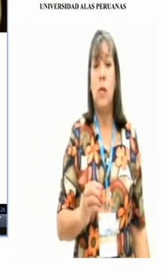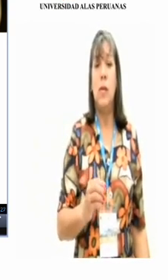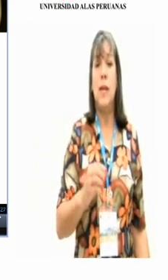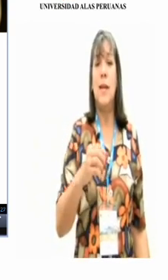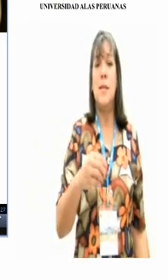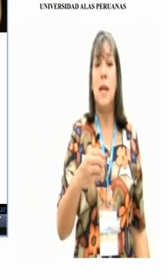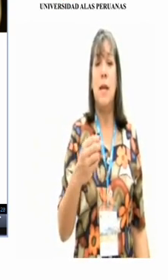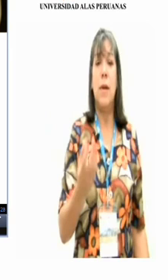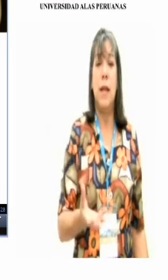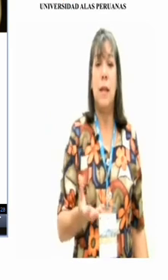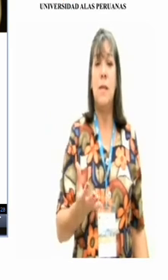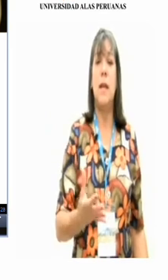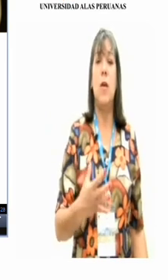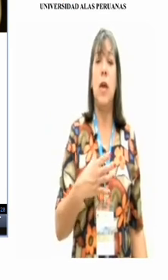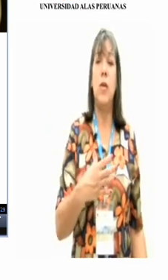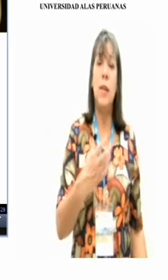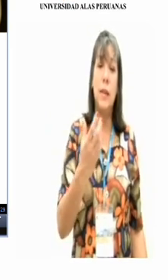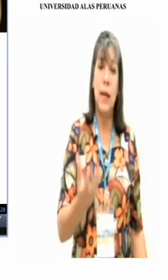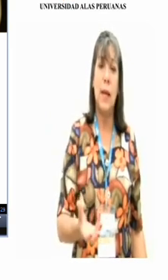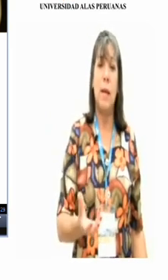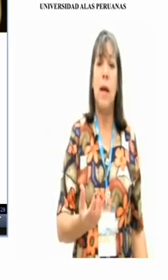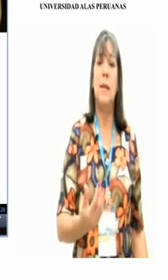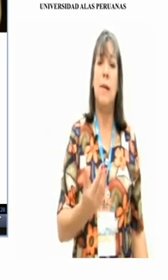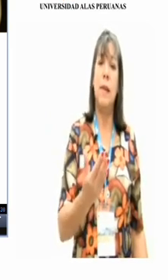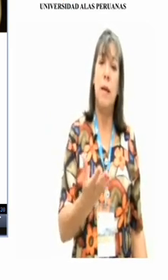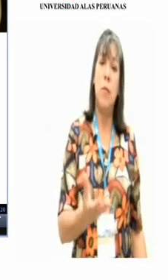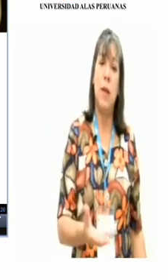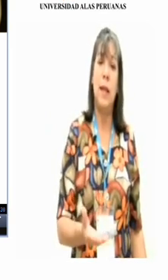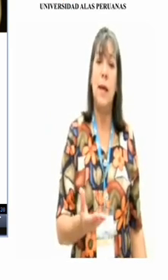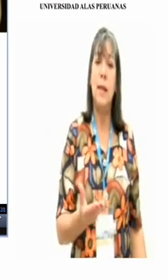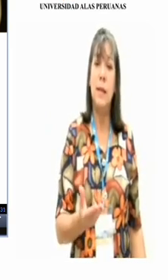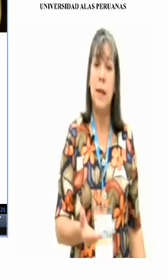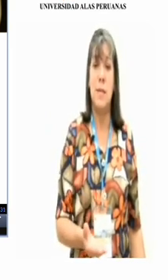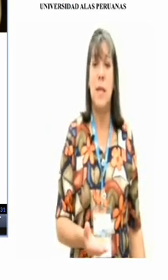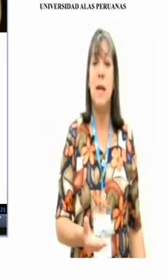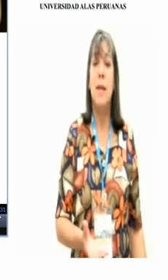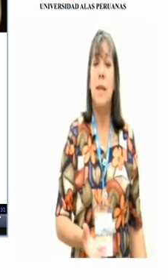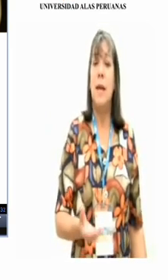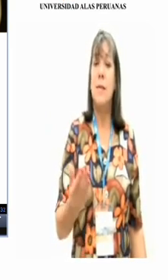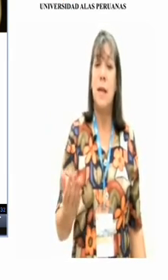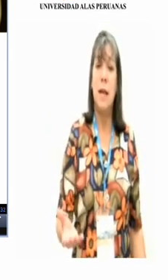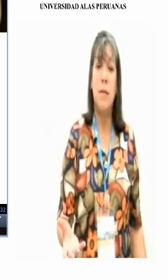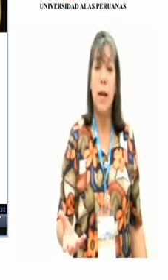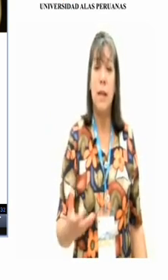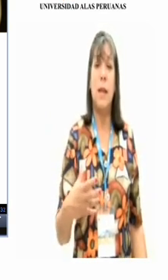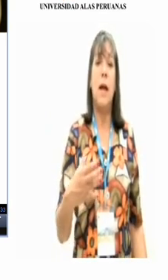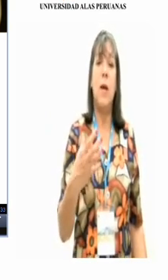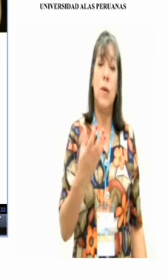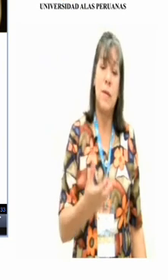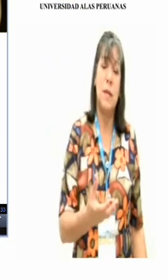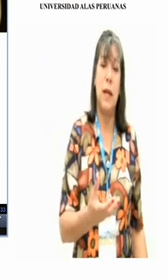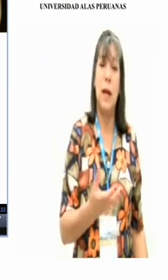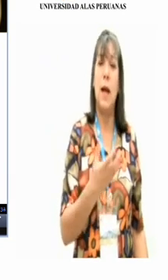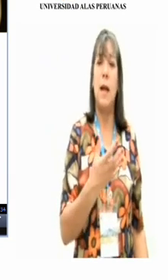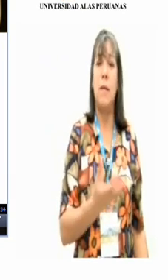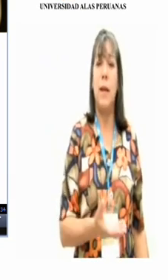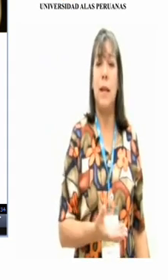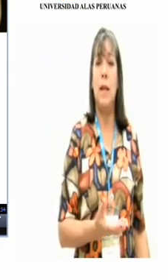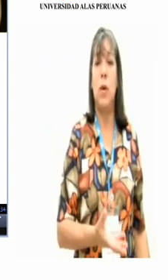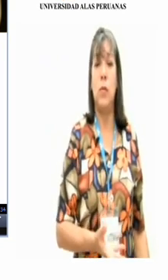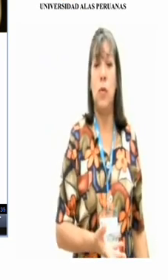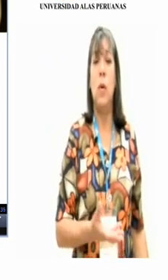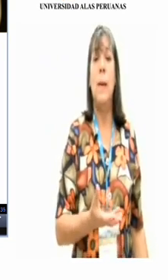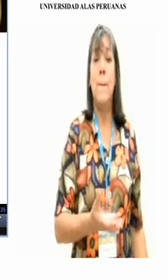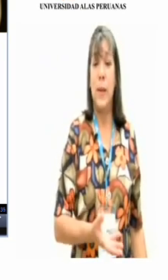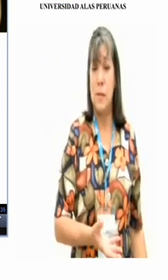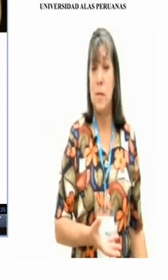la educación tiene que ser equivalente, es decir, lo que yo entregue a través de la modalidad a distancia tiene que ser equivalente a lo que se entrega a nivel